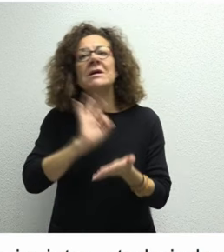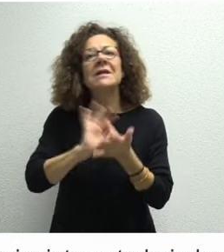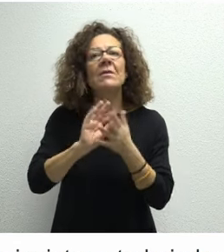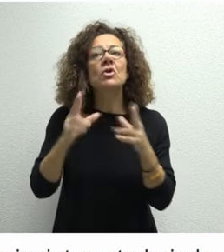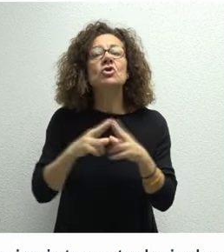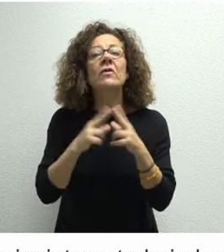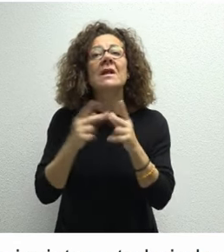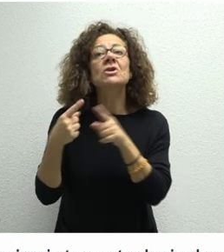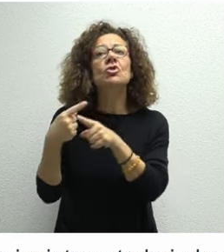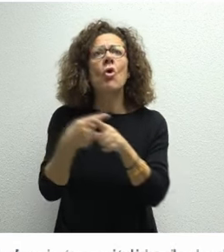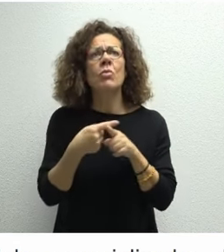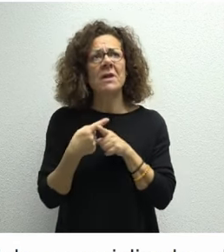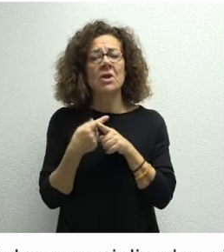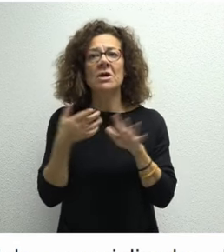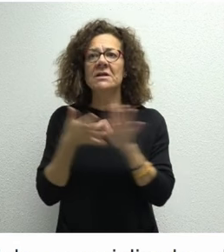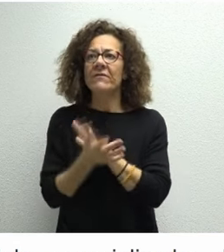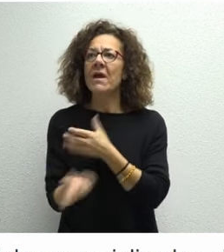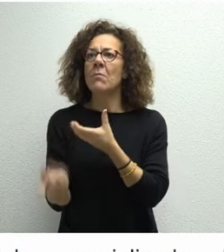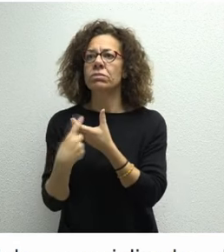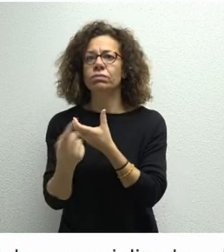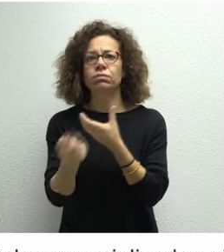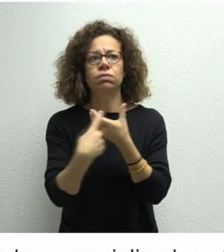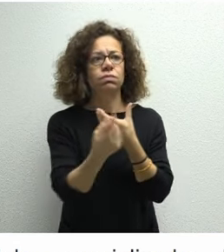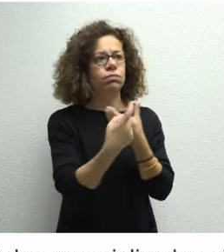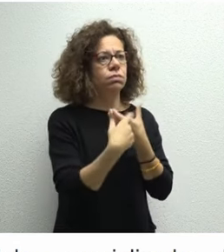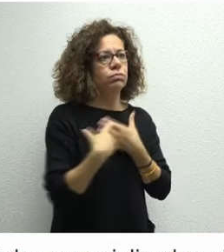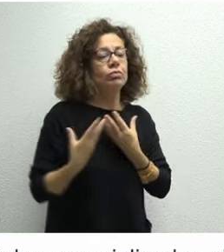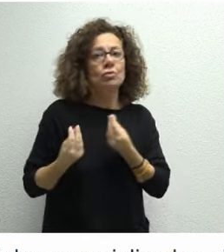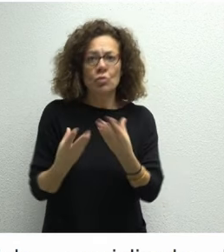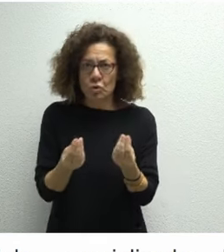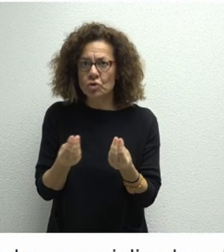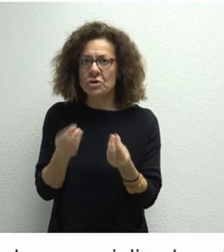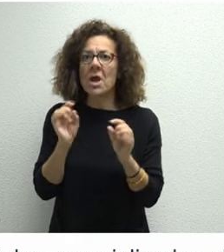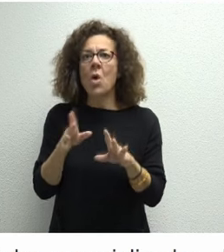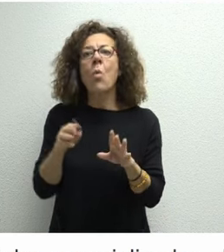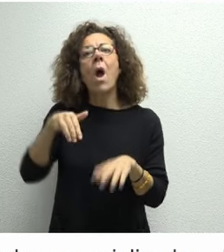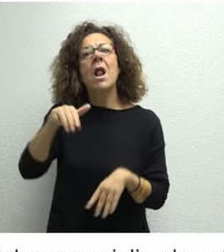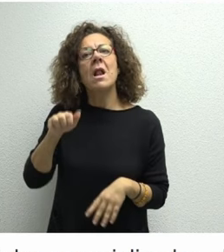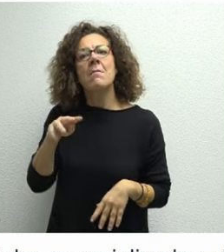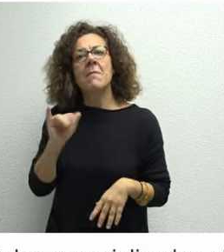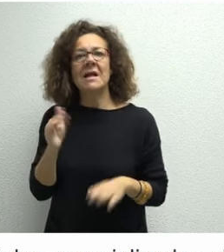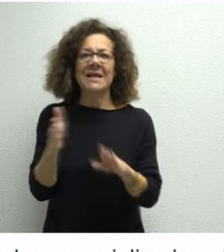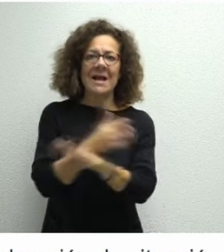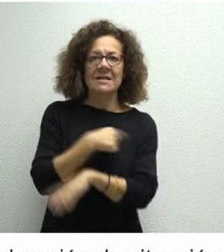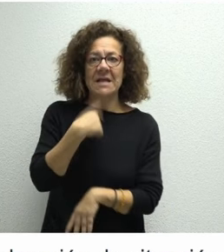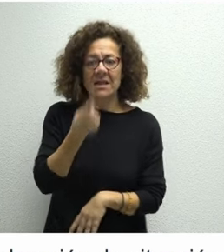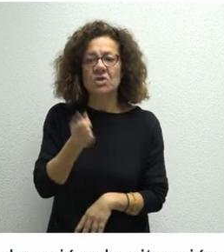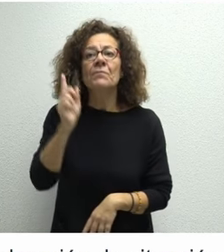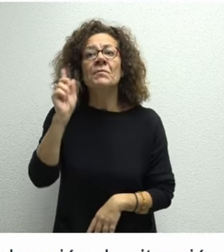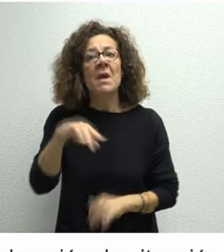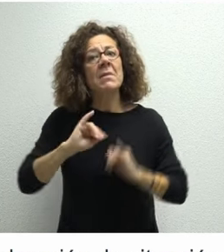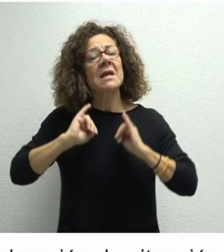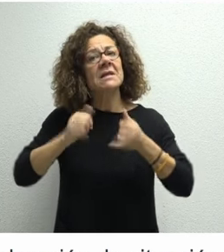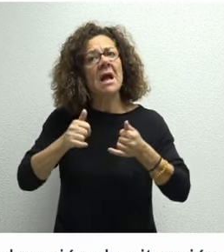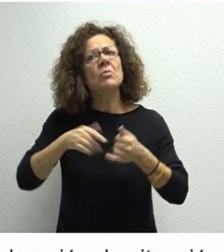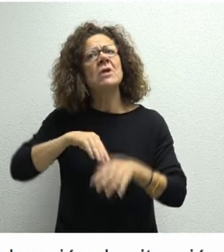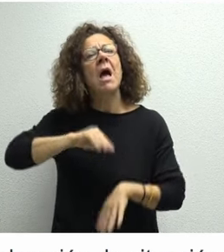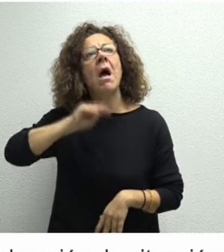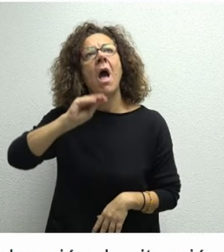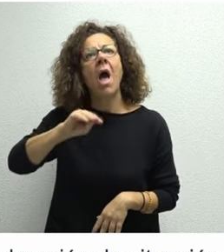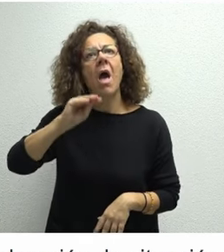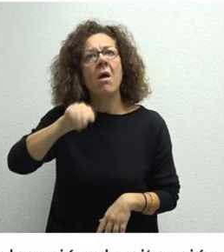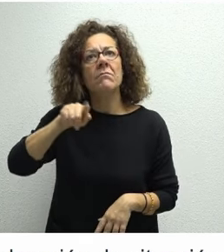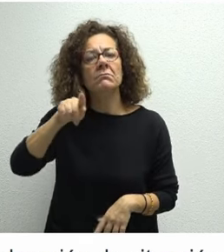comunitarios como veis hay muchos agentes implicados de los que antes ha comentado Mati no incluso llegamos a a consultar con